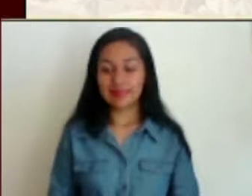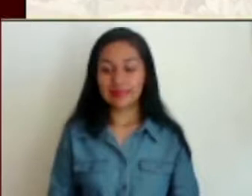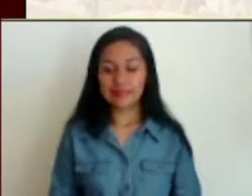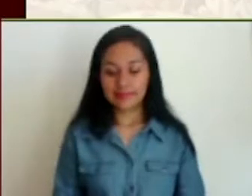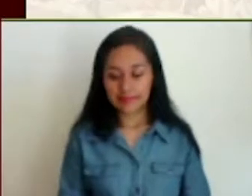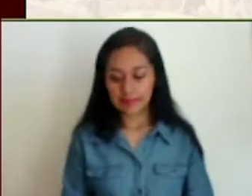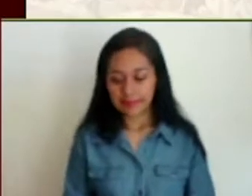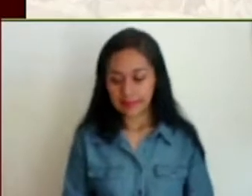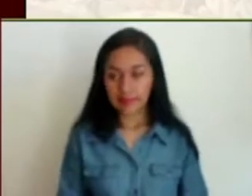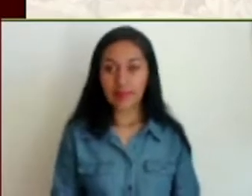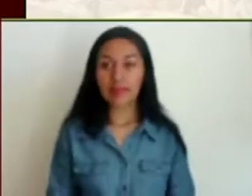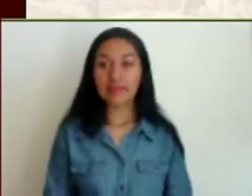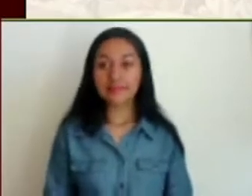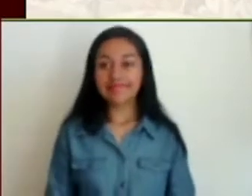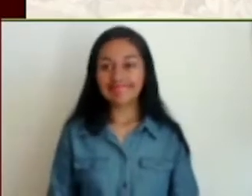luminari.